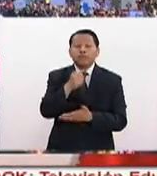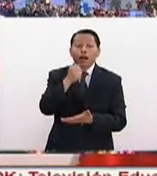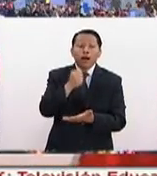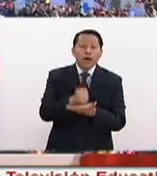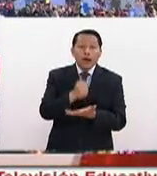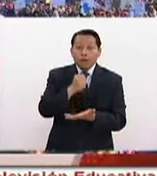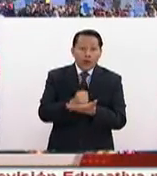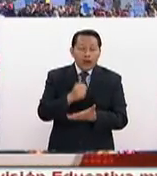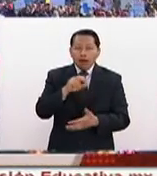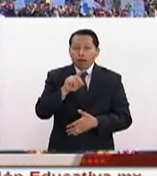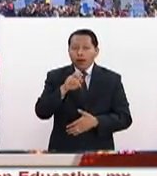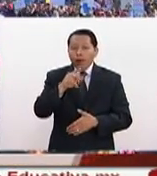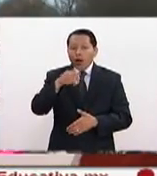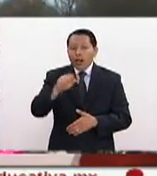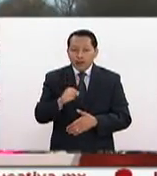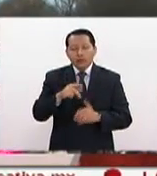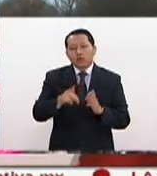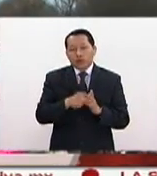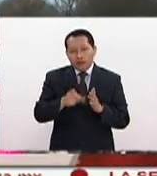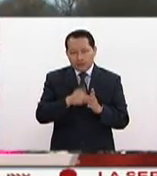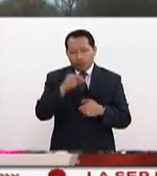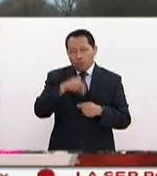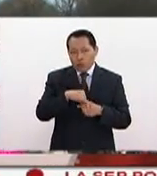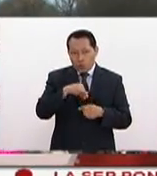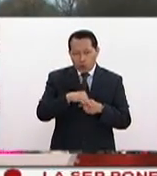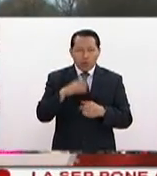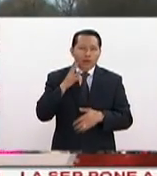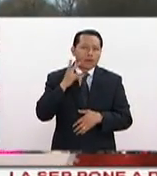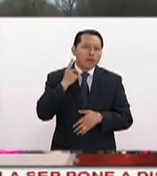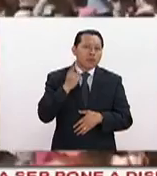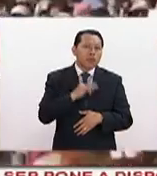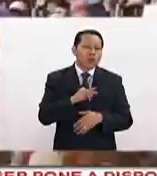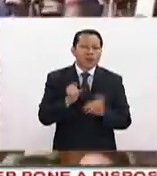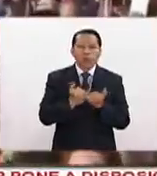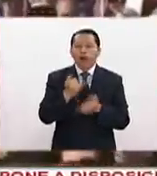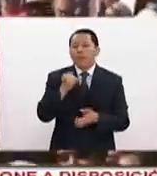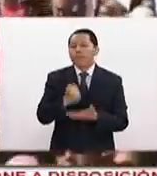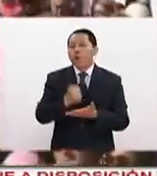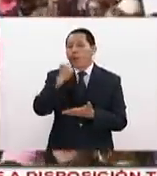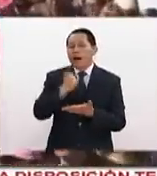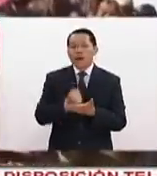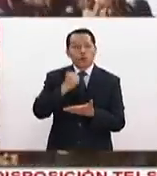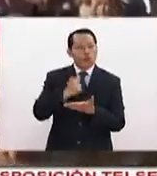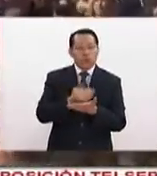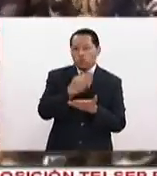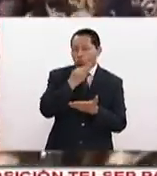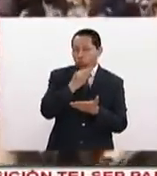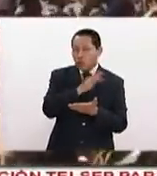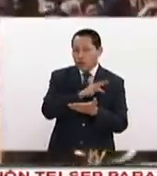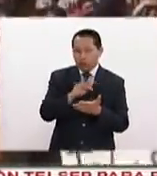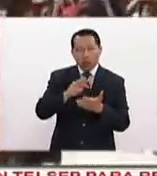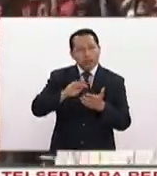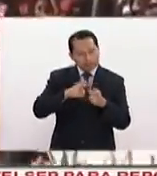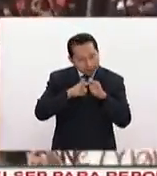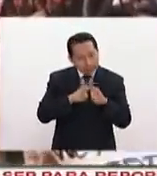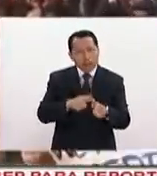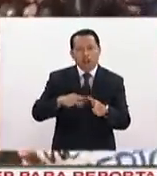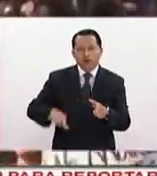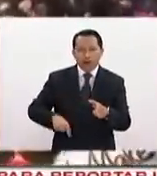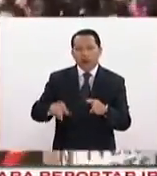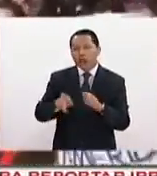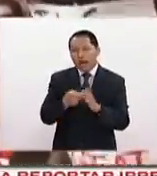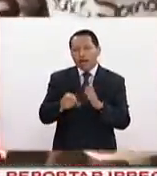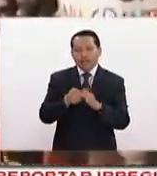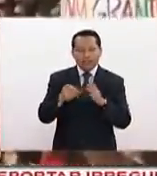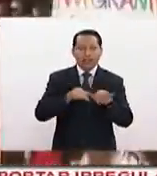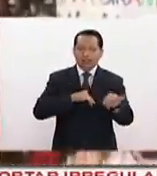los demócratas, se haría un nuevo voto en la Cámara Baja y se aprobaría de inmediato para que se levante el gobierno, se reabra el